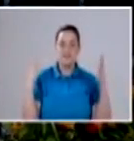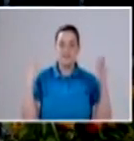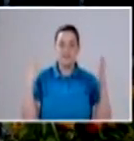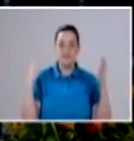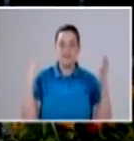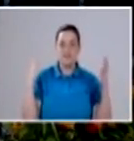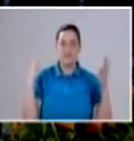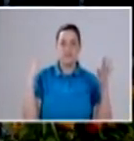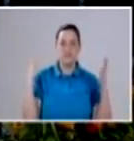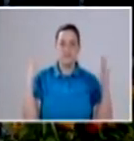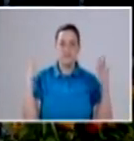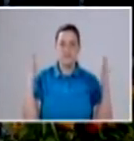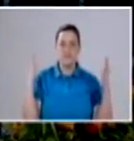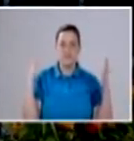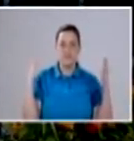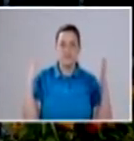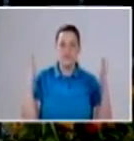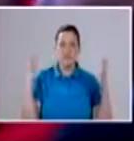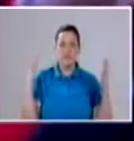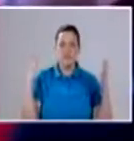Ahora,